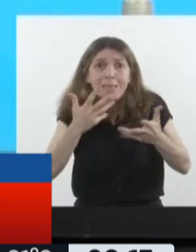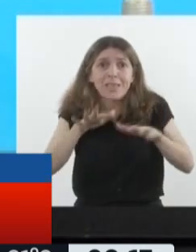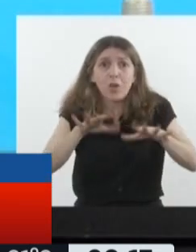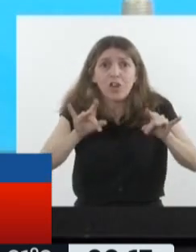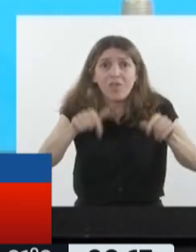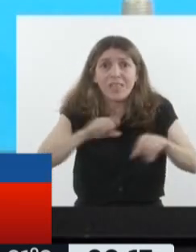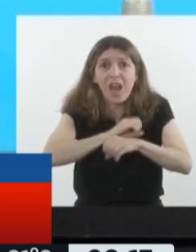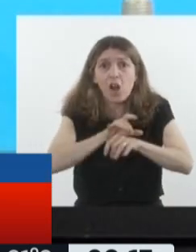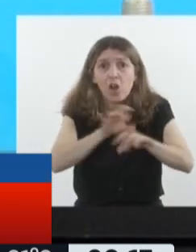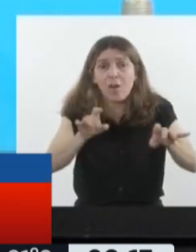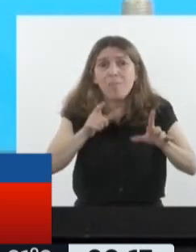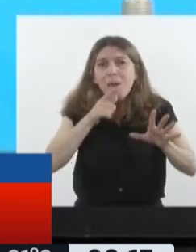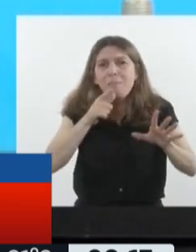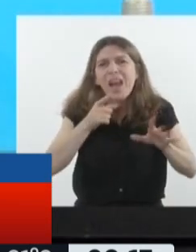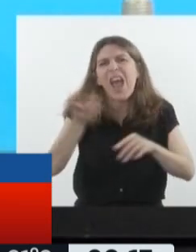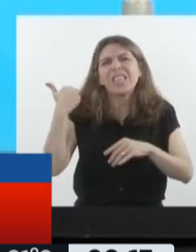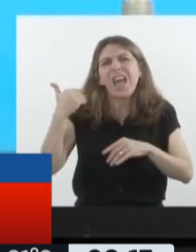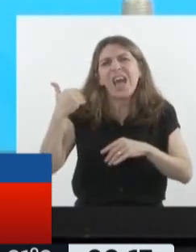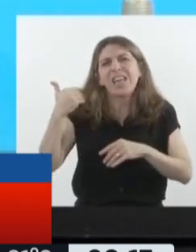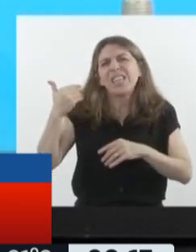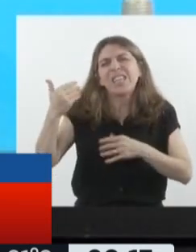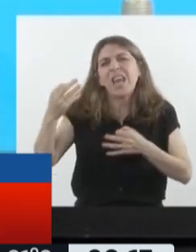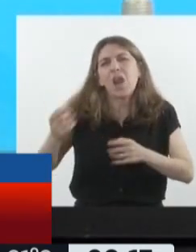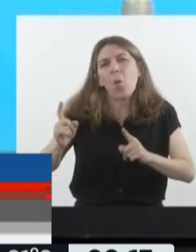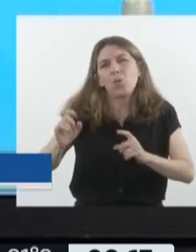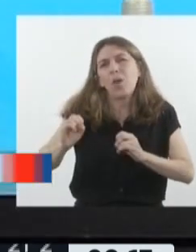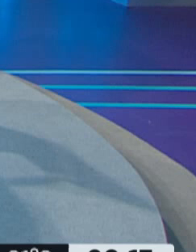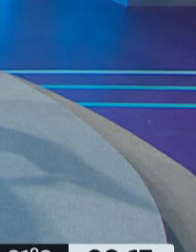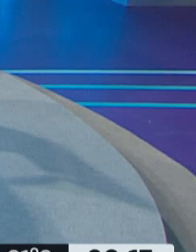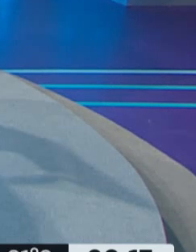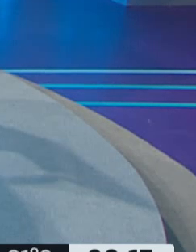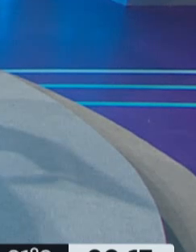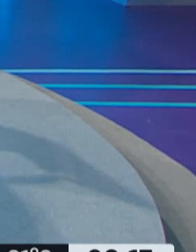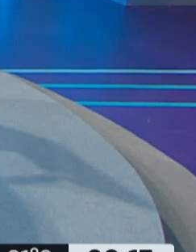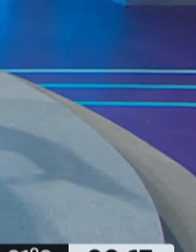Creo que ayer fue muy injusto, fue muy ingrato y se equivocó.